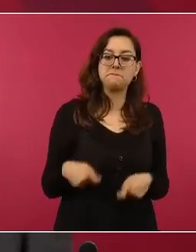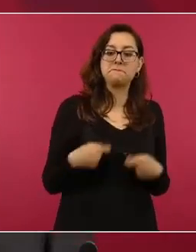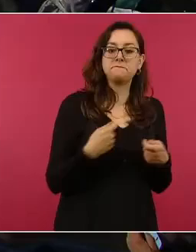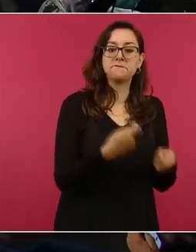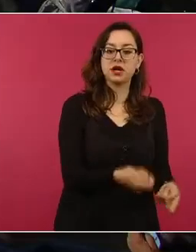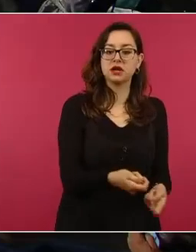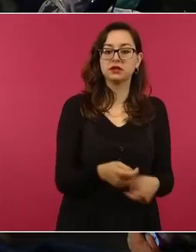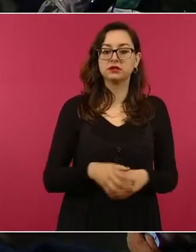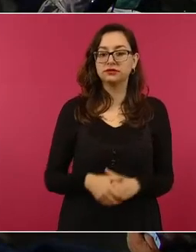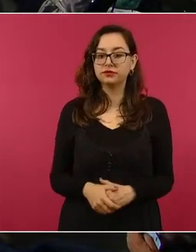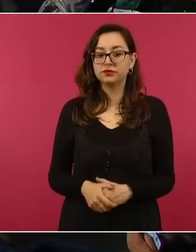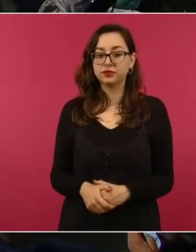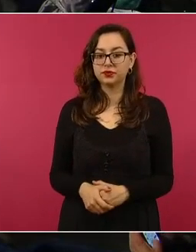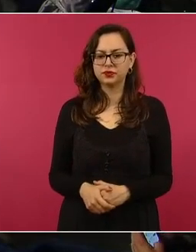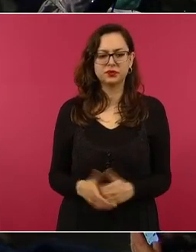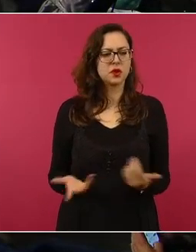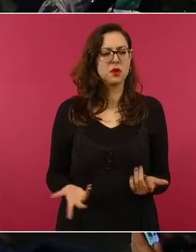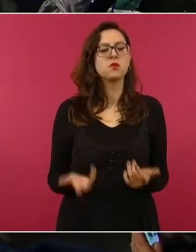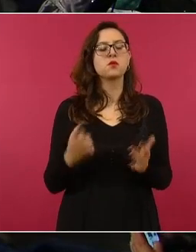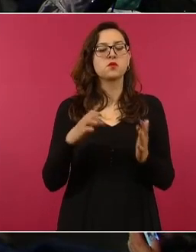Un